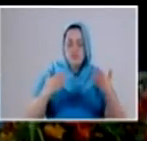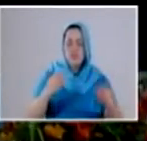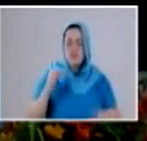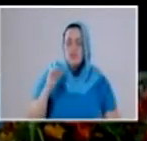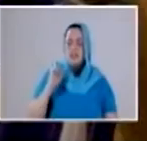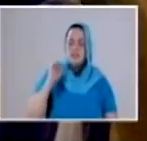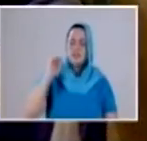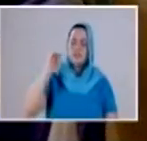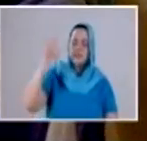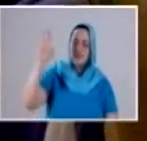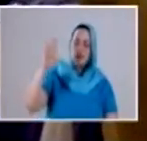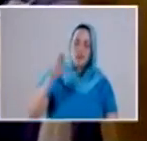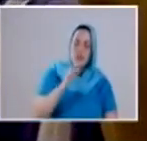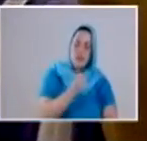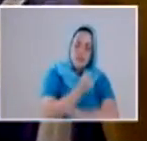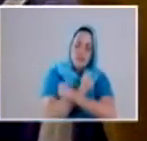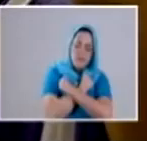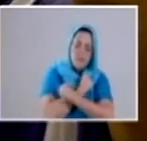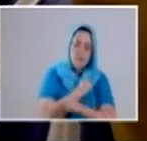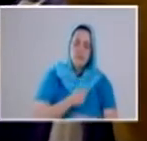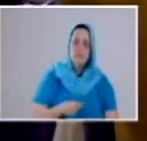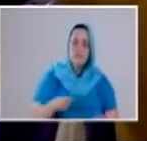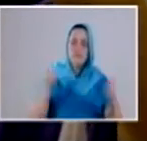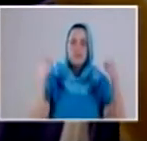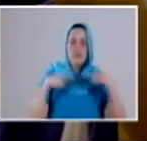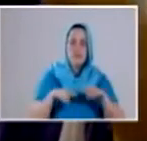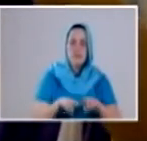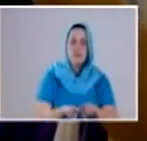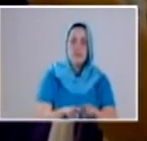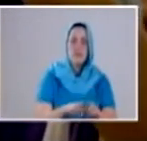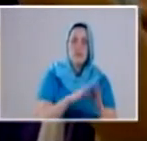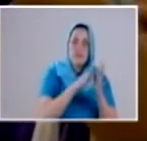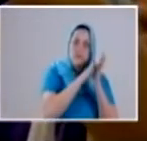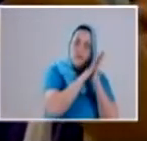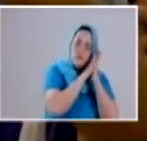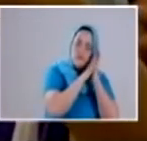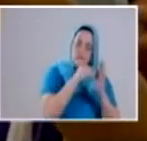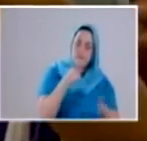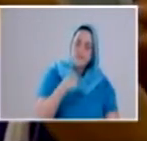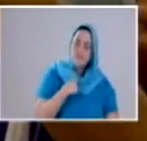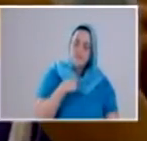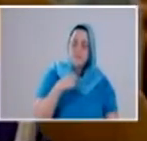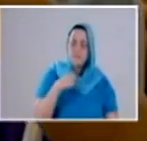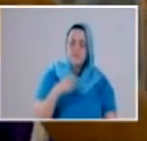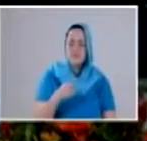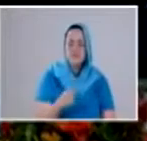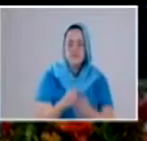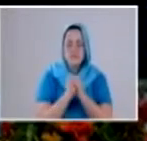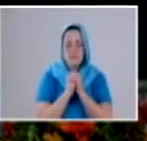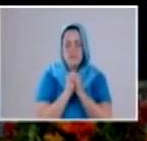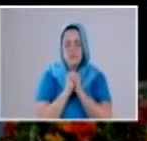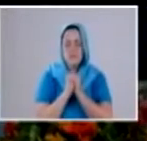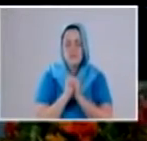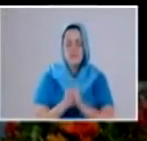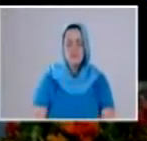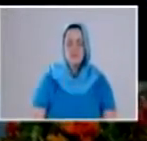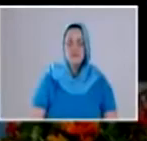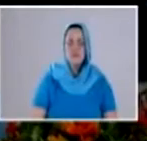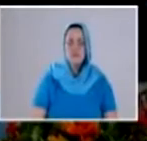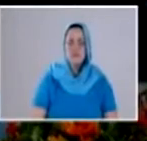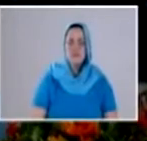duerme. Señor, en el nombre de Jesús, yo te ruego que traigas tú un aliciente